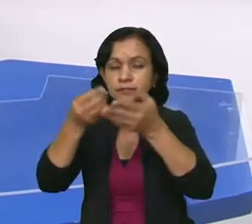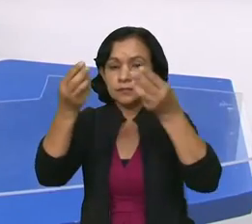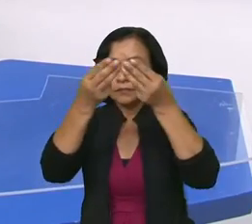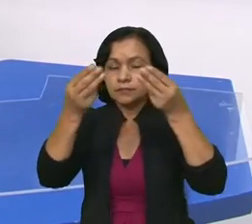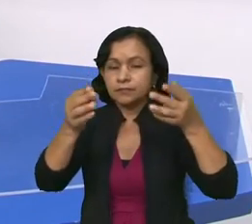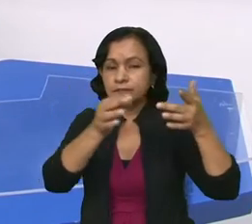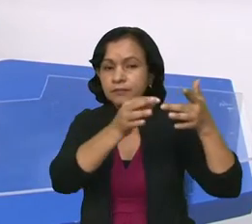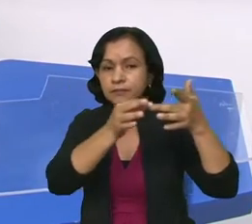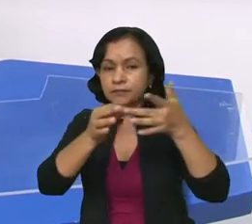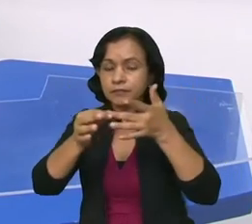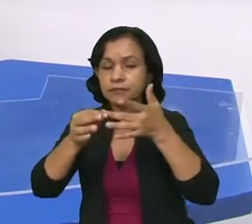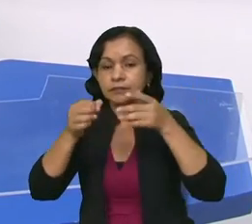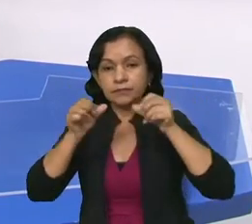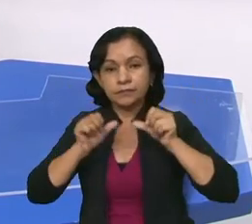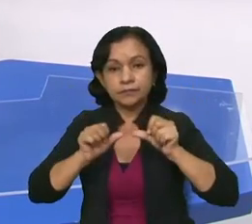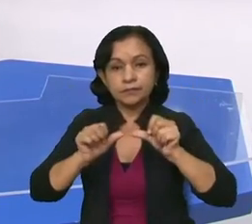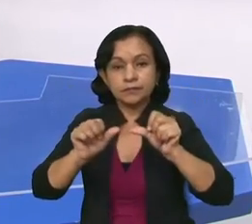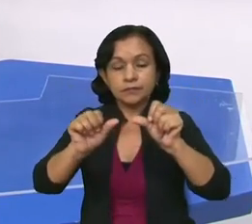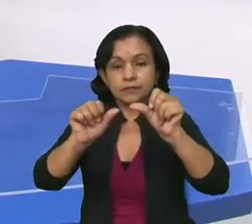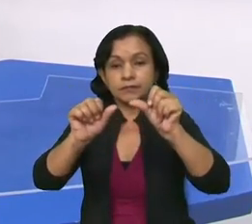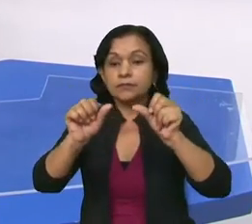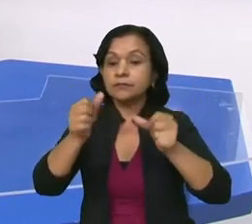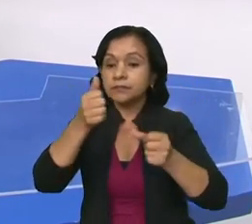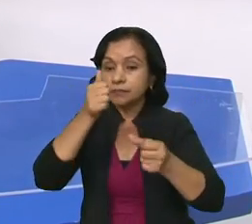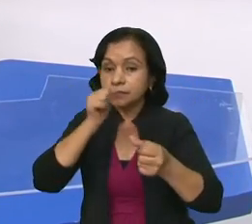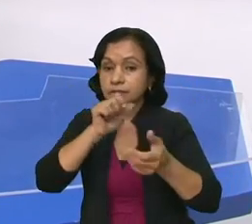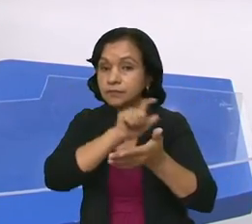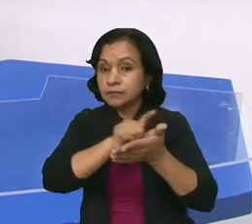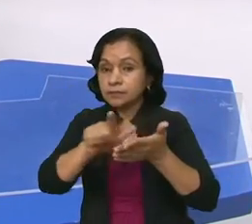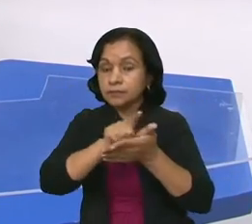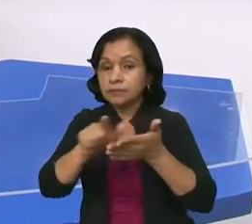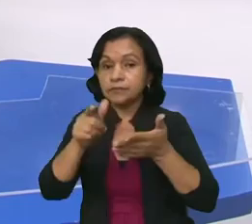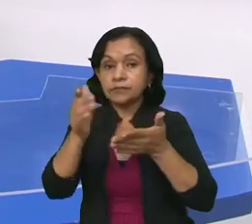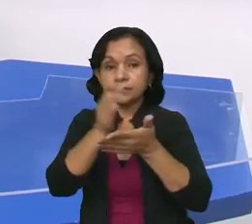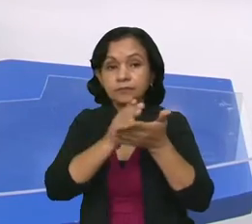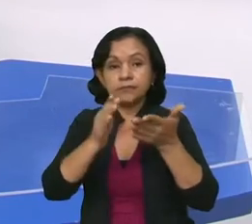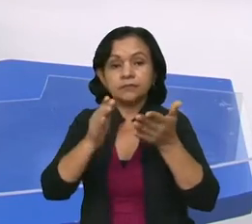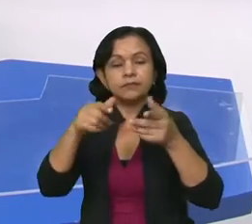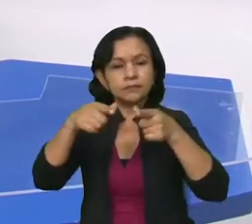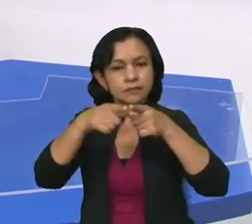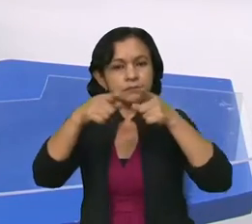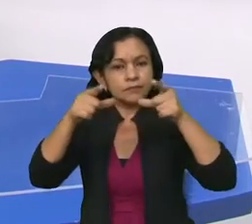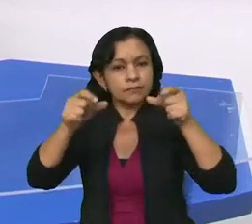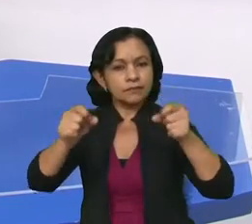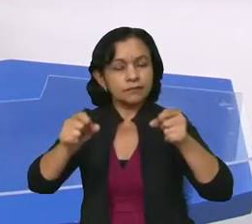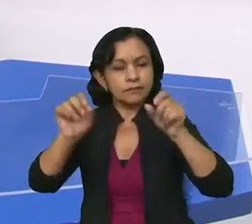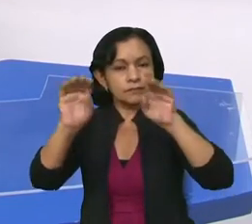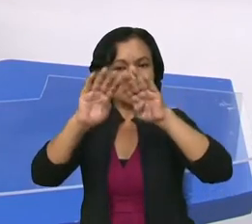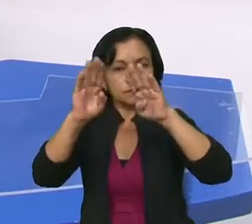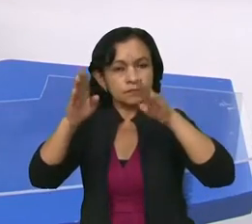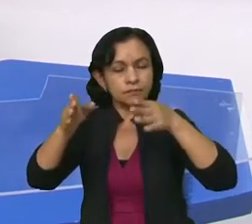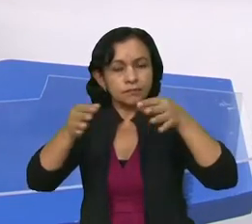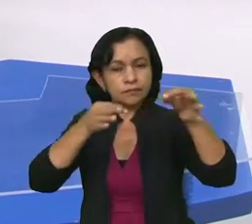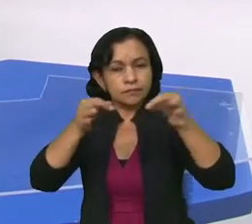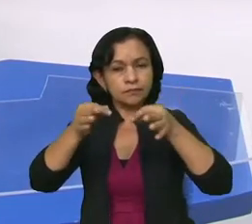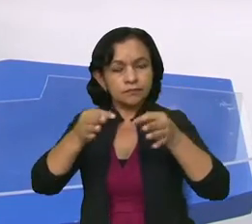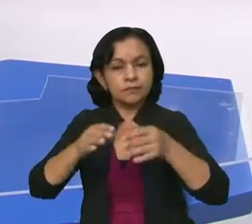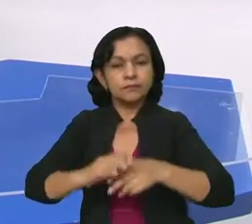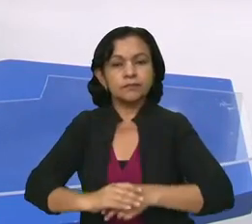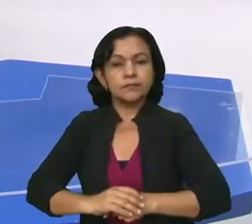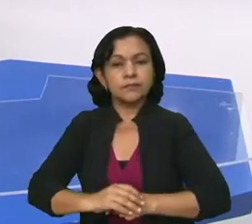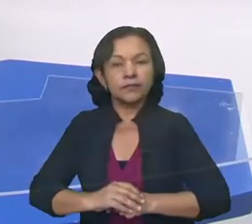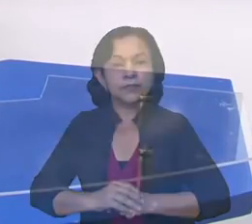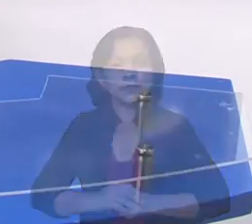permiten asegurar la continuidad en el tratamiento de las aguas residuales de la ciudad de Managua. Vanessa Paz nos brinda mayores